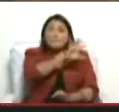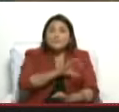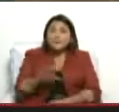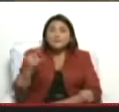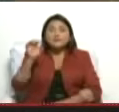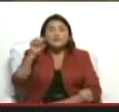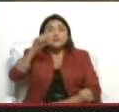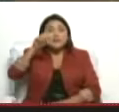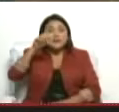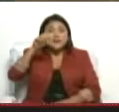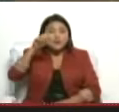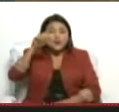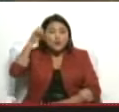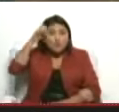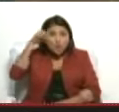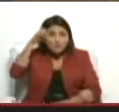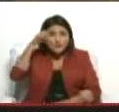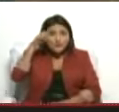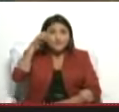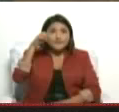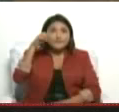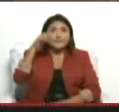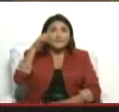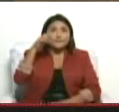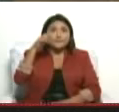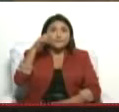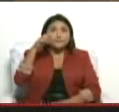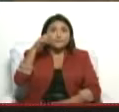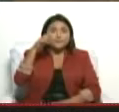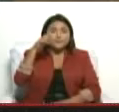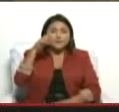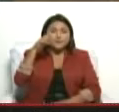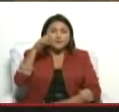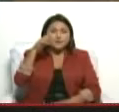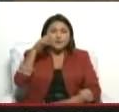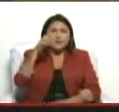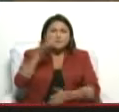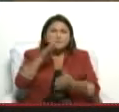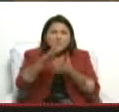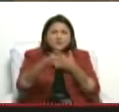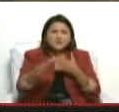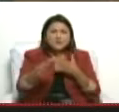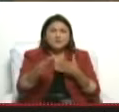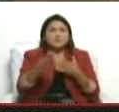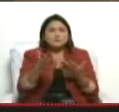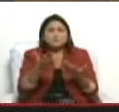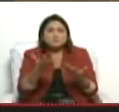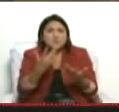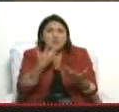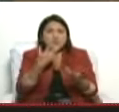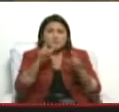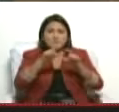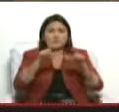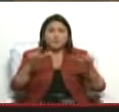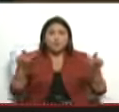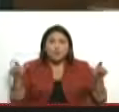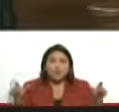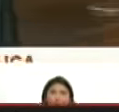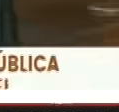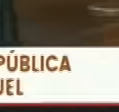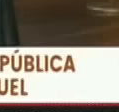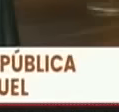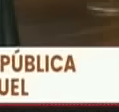del extinto y fenecido grupo de Lima etcétera si personas sean de